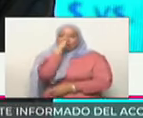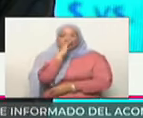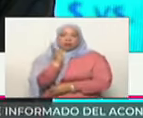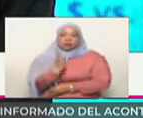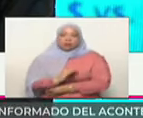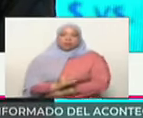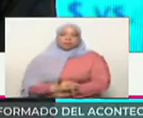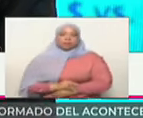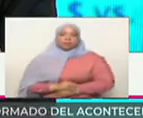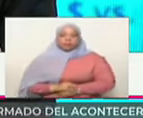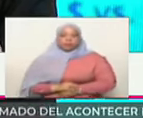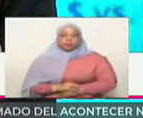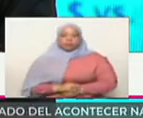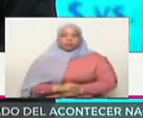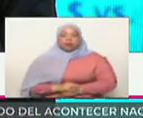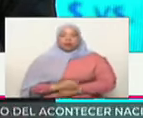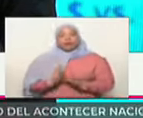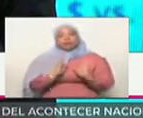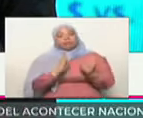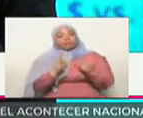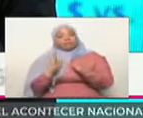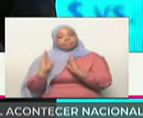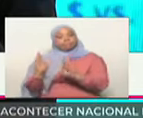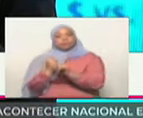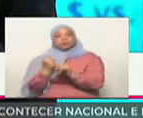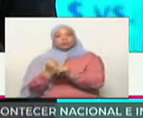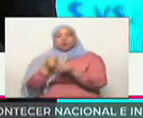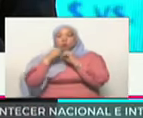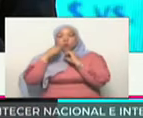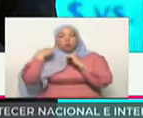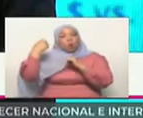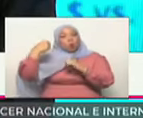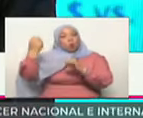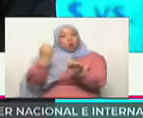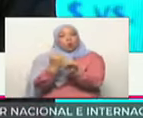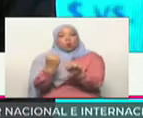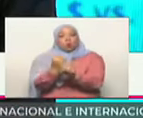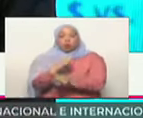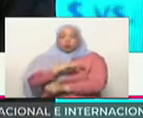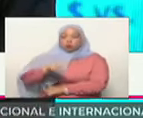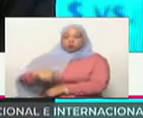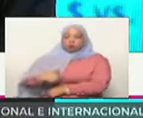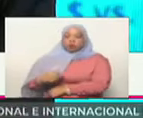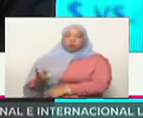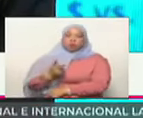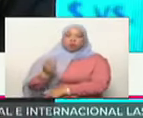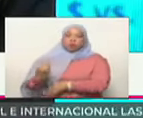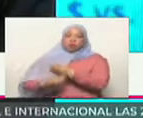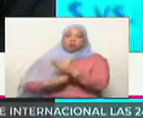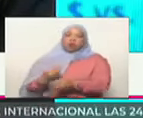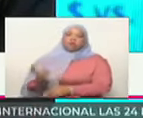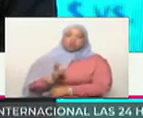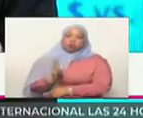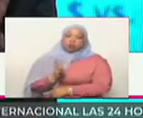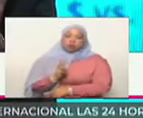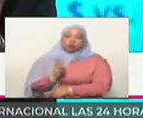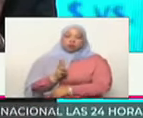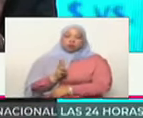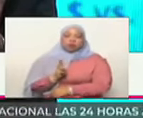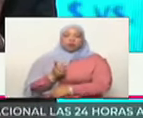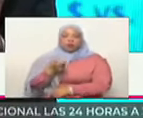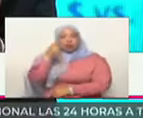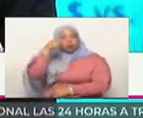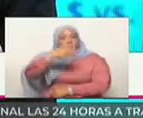Brasil. Así que bueno, a reagruparse, a seguir la lucha y nosotros, lo que nos corresponde en Venezuela, le digo a nuestro